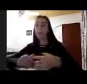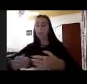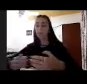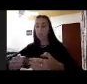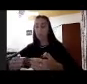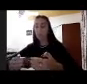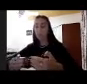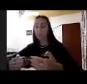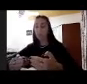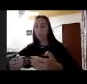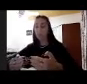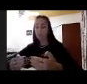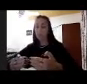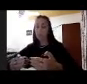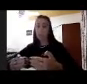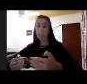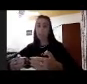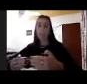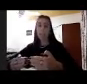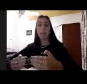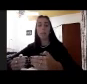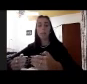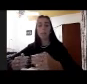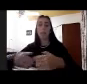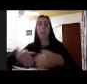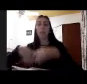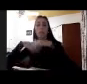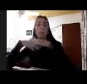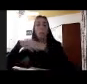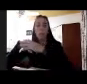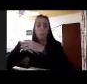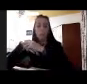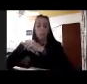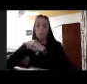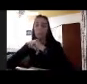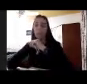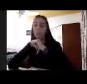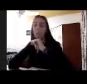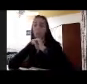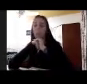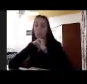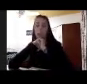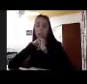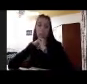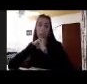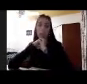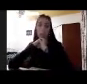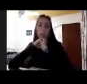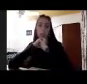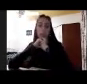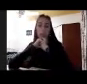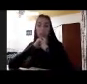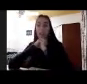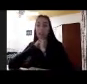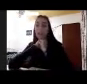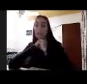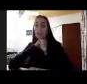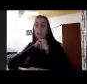eh, que quizás se necesita pensar en nuevos ámbitos en torno a esa célula de